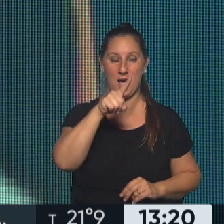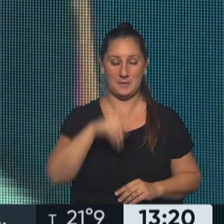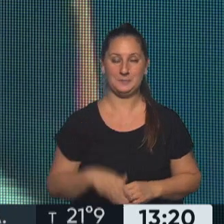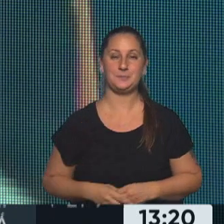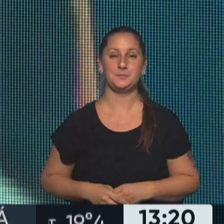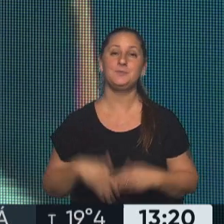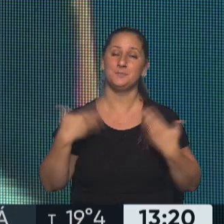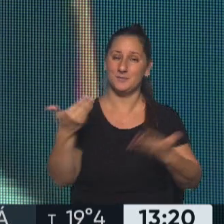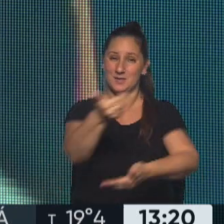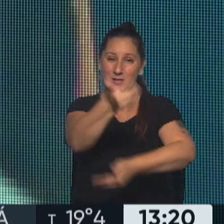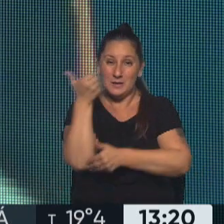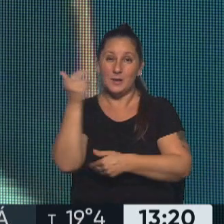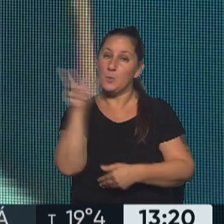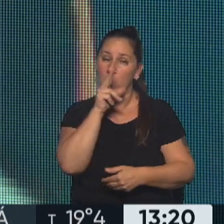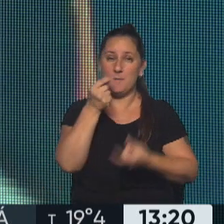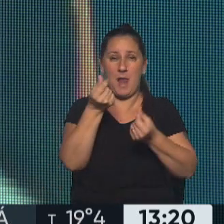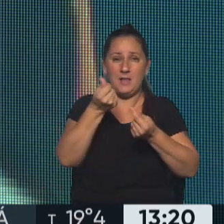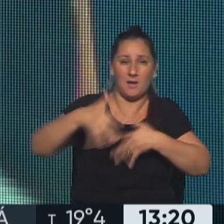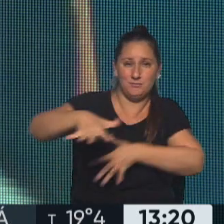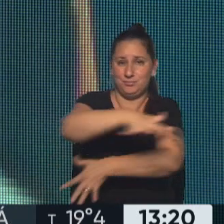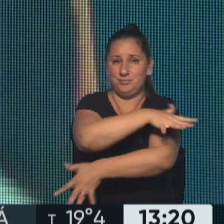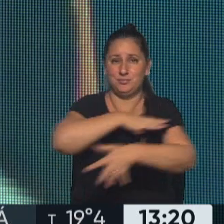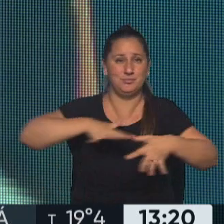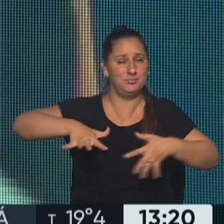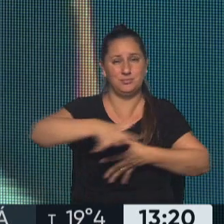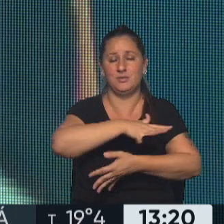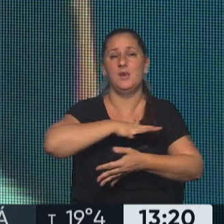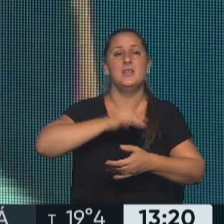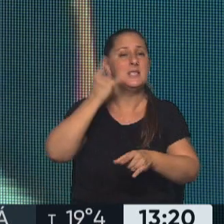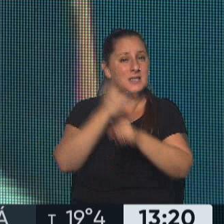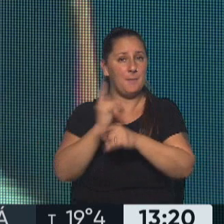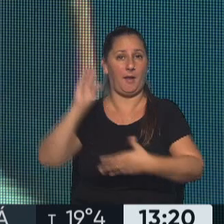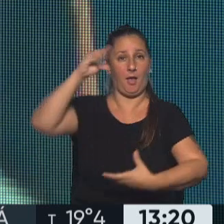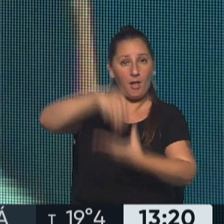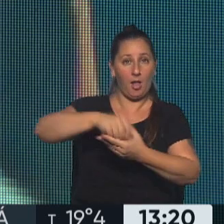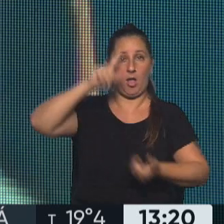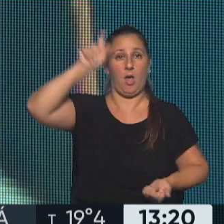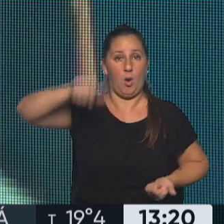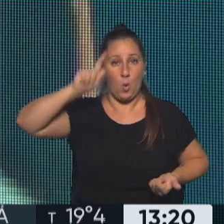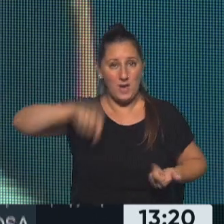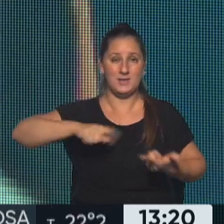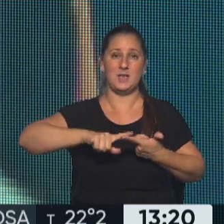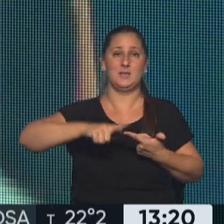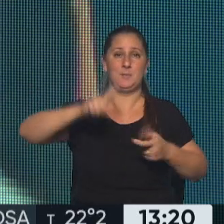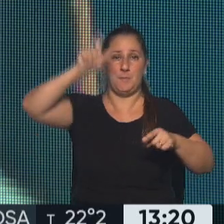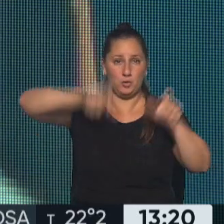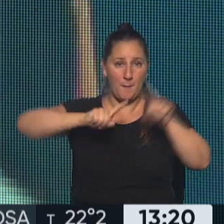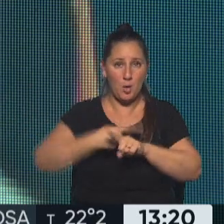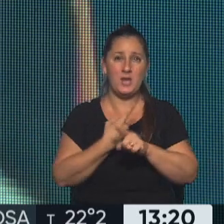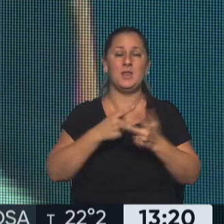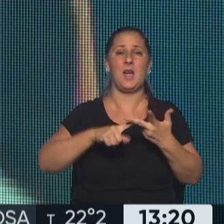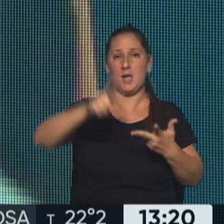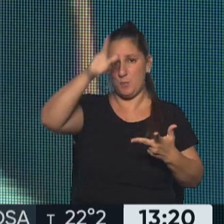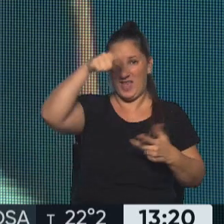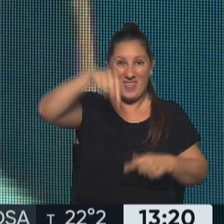la trata de personas mueve muchísimo dinero están generalmente involucrados jueces políticos y policías de acá